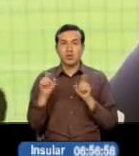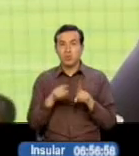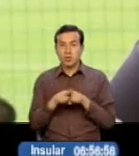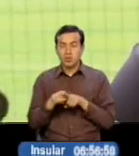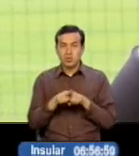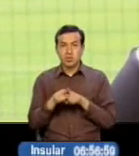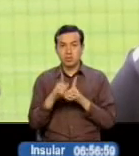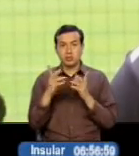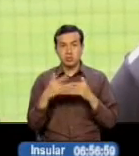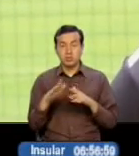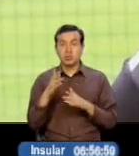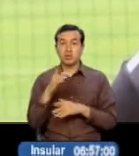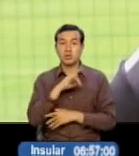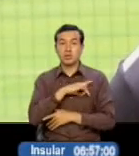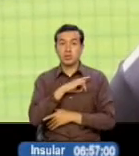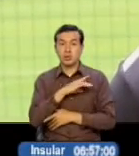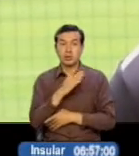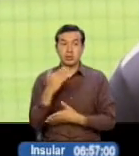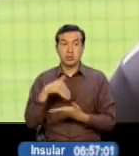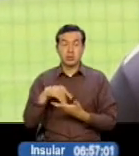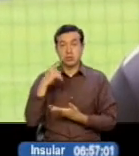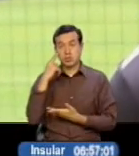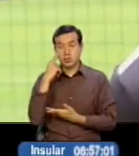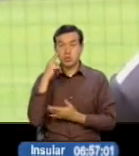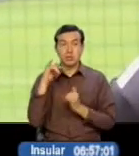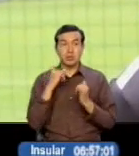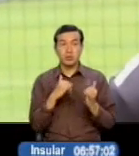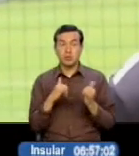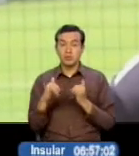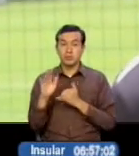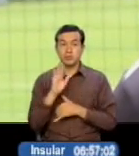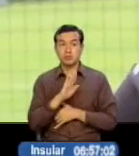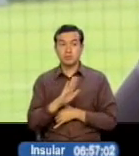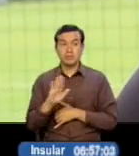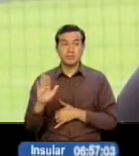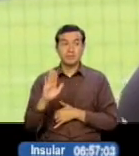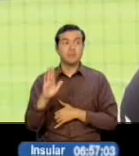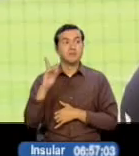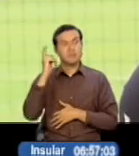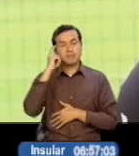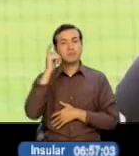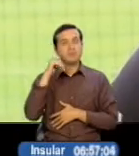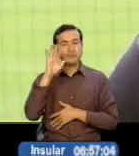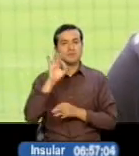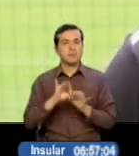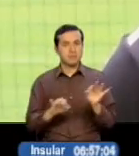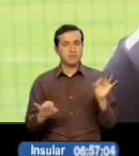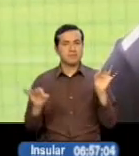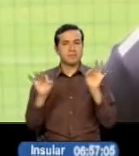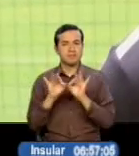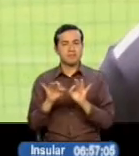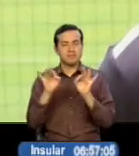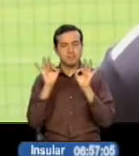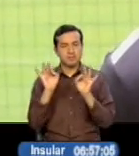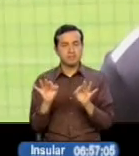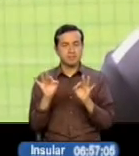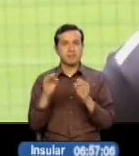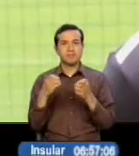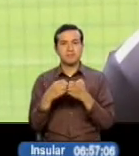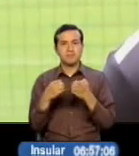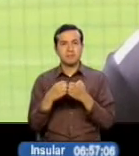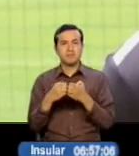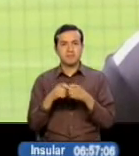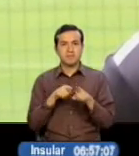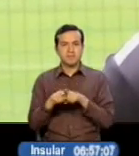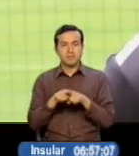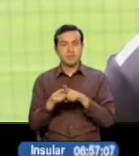altura, pero si Chile viene y quiere hacer el fútbol que siempre lo hacen, creo que eso es lo más beneficioso que tienen, ¿no? Que tiene la selección para sacar